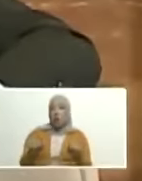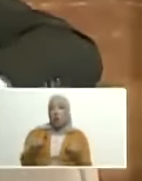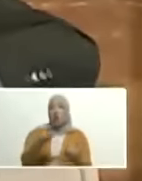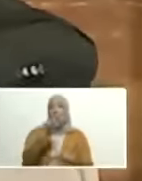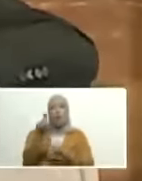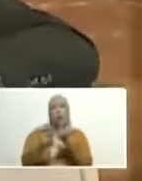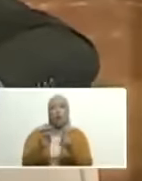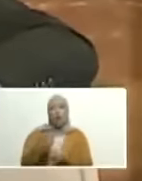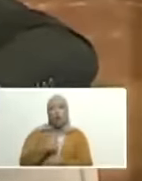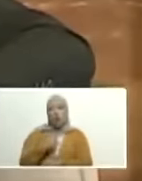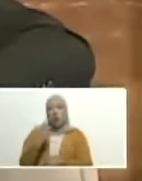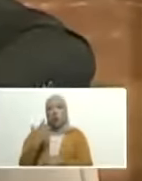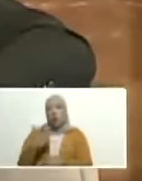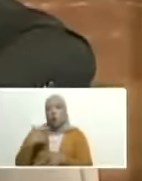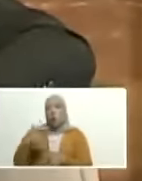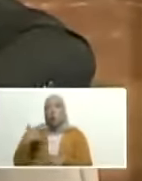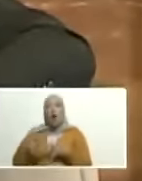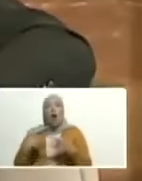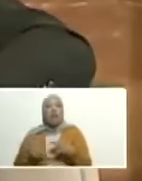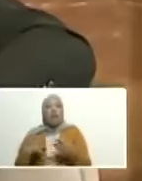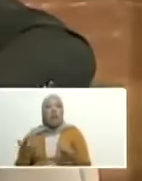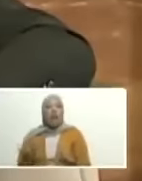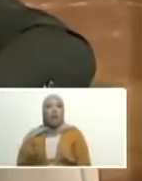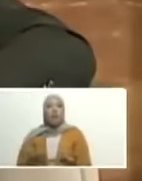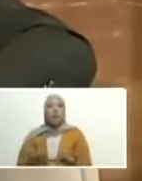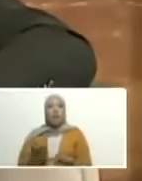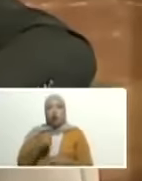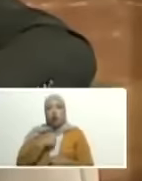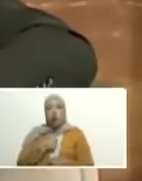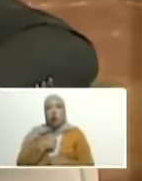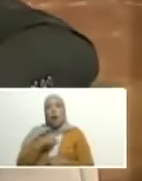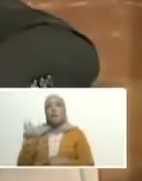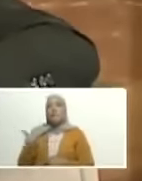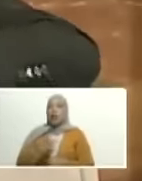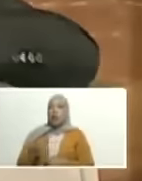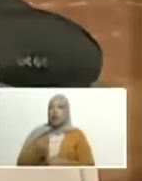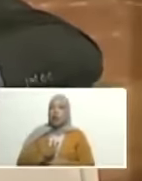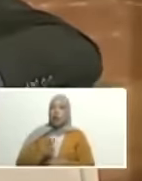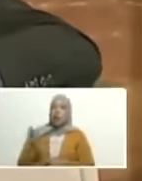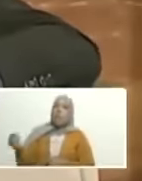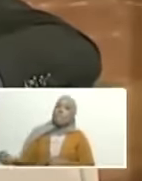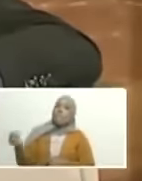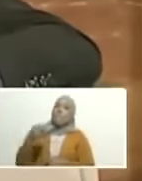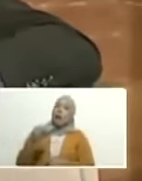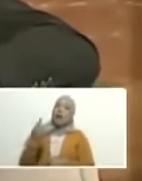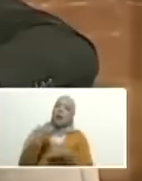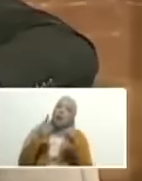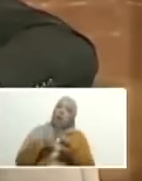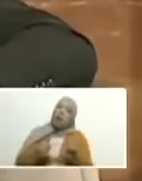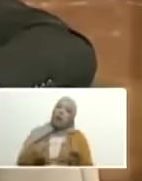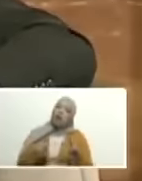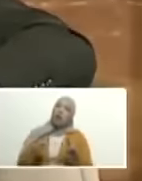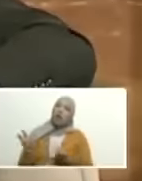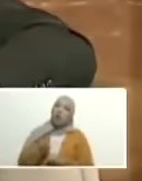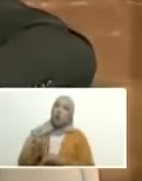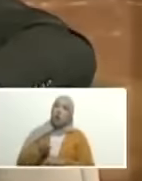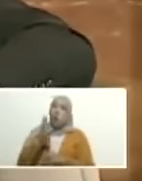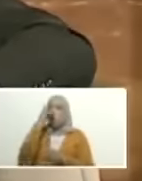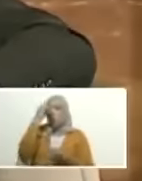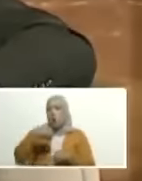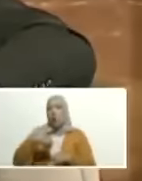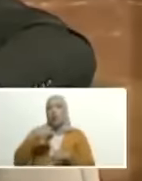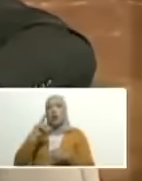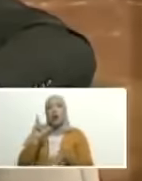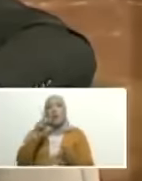pregunta, presidente, ¿cuál es la hoja de ruta? Yo creo que Venezuela es mucho más variada que los actores